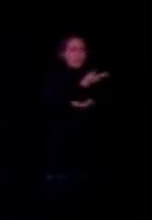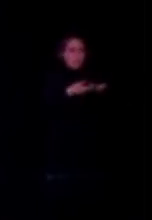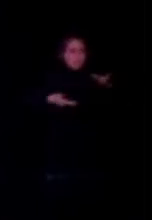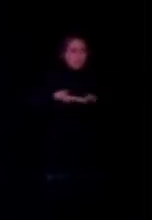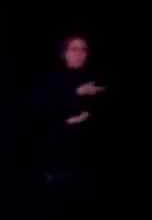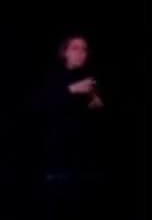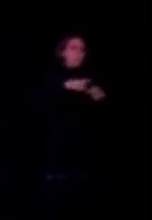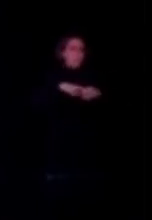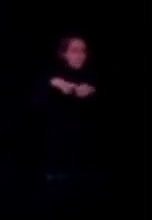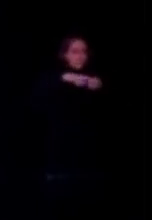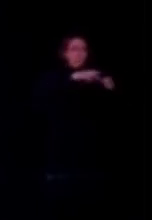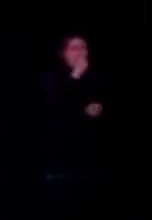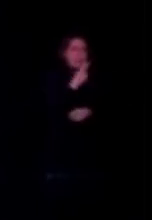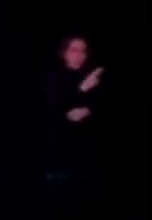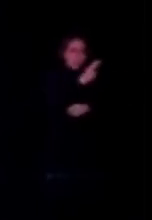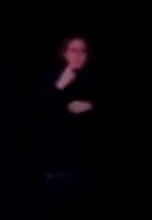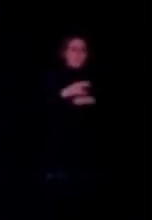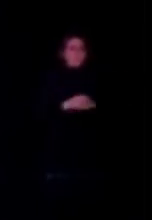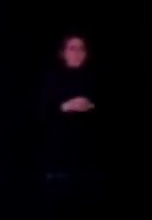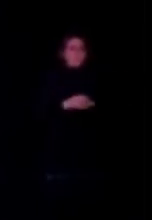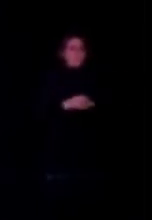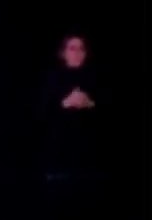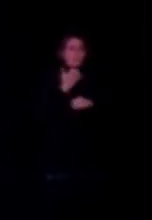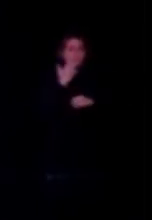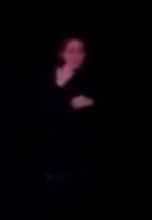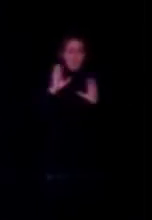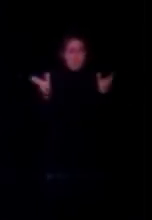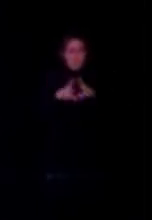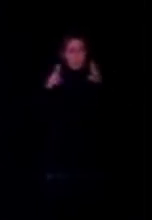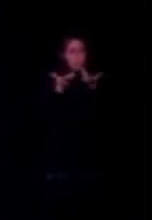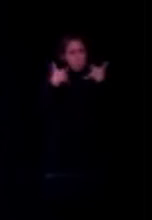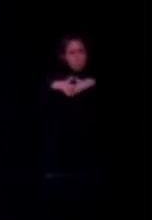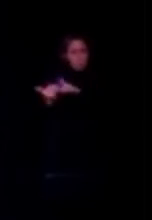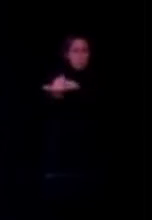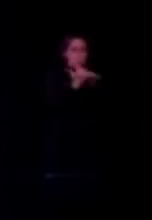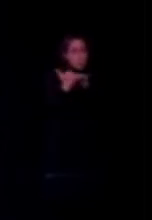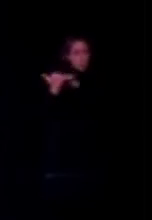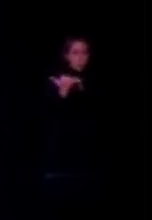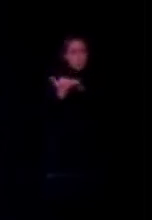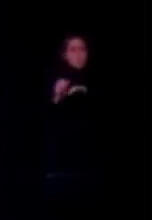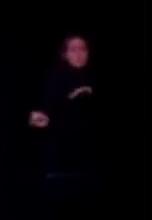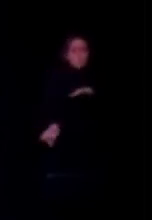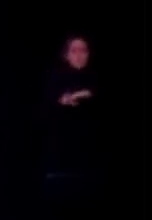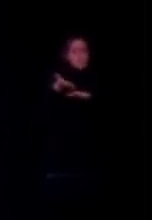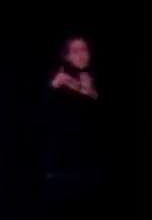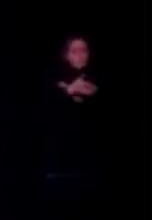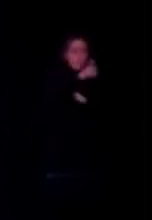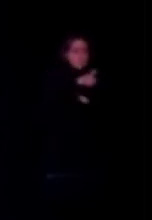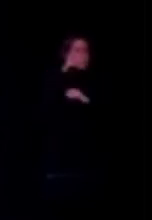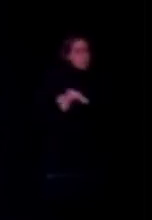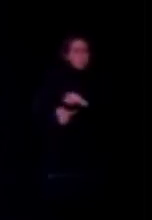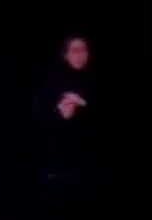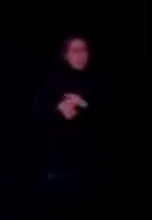fuerzas vivas cooperar en la constitución de la comunidad inclusiva que abarque las distintas dimensiones de la persona por lo tanto